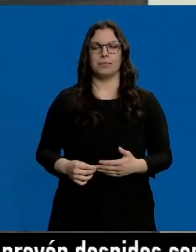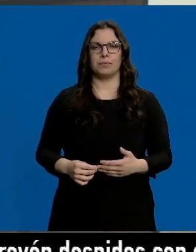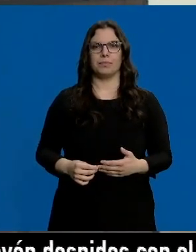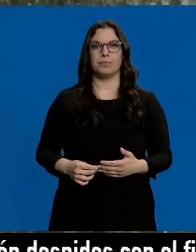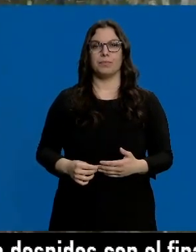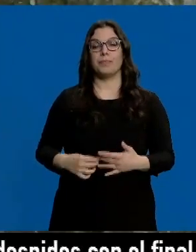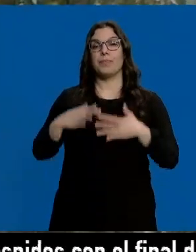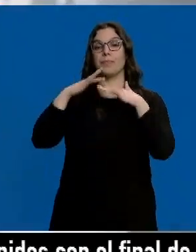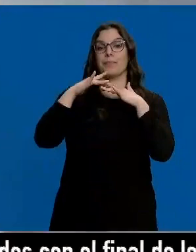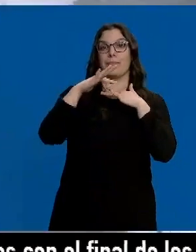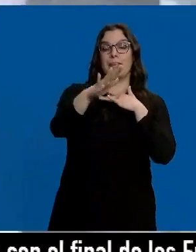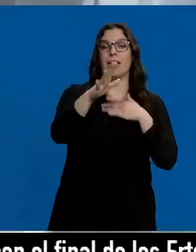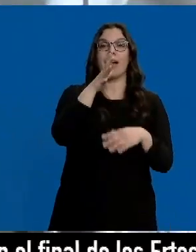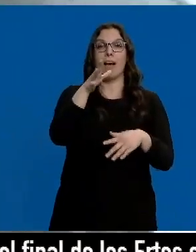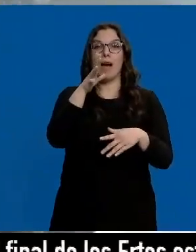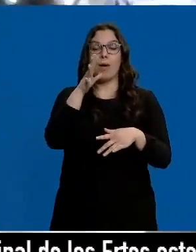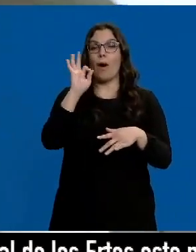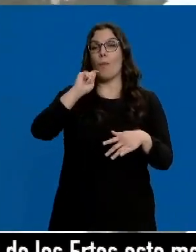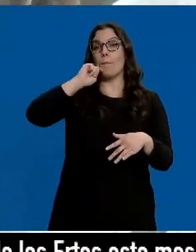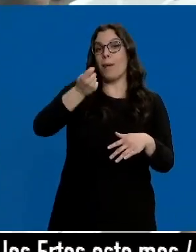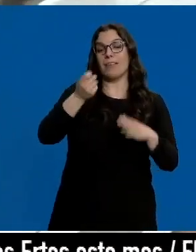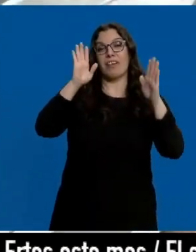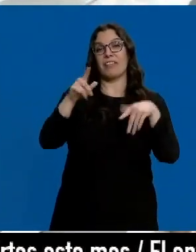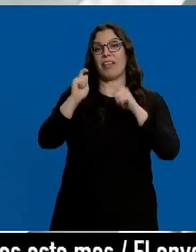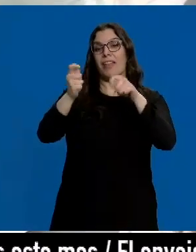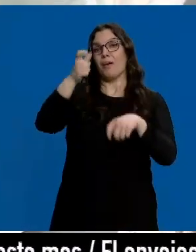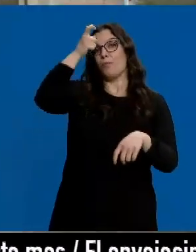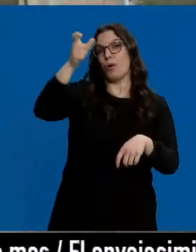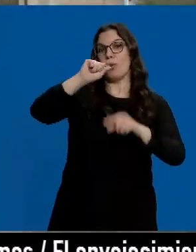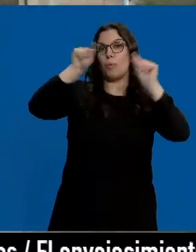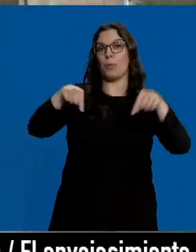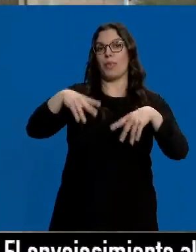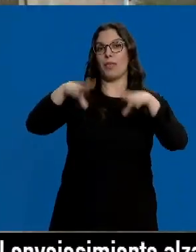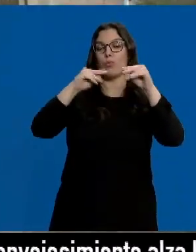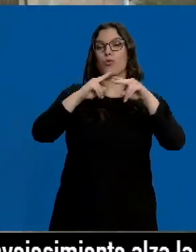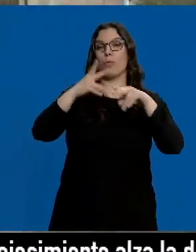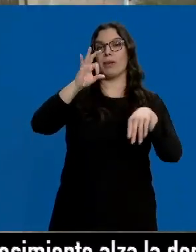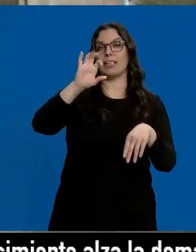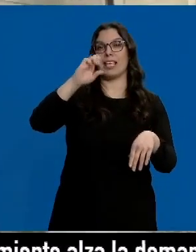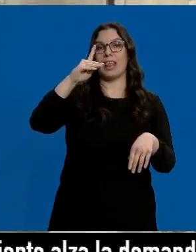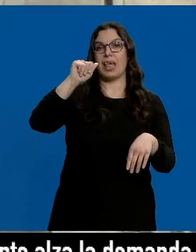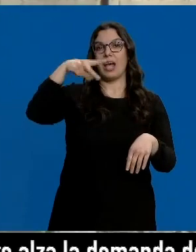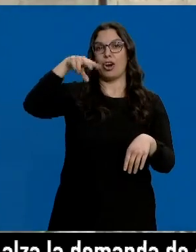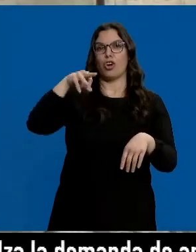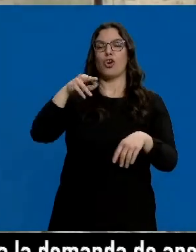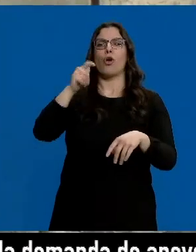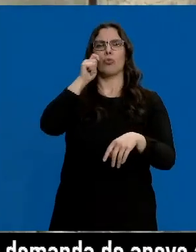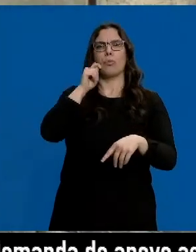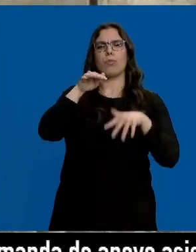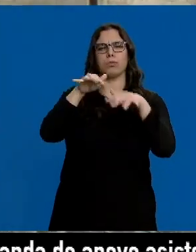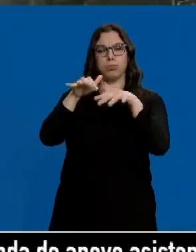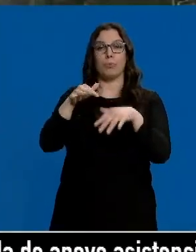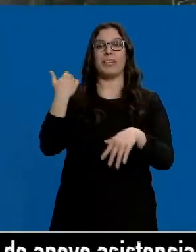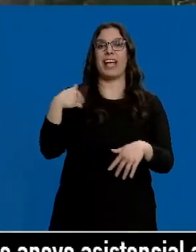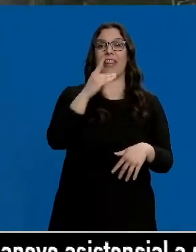El paisaje, el agua o el pan de Sedano han convertido esta localidad burgalesa en un destino muy visitado. Ya lo decía Miguel